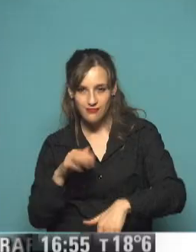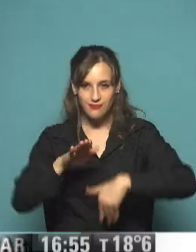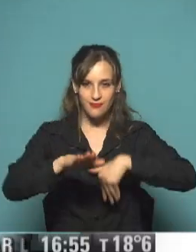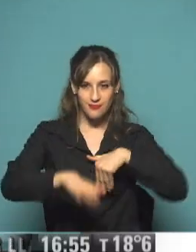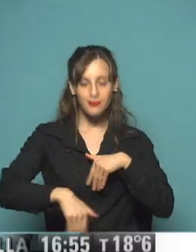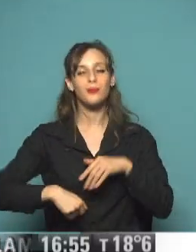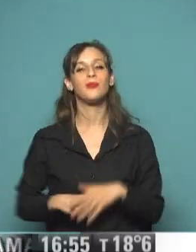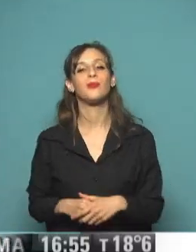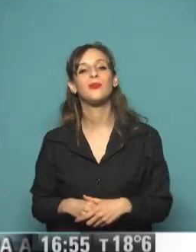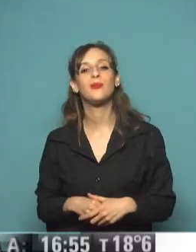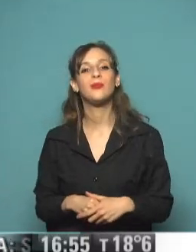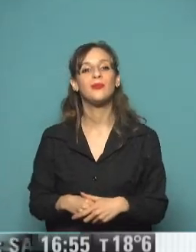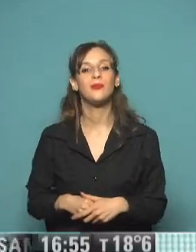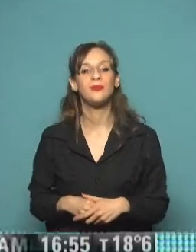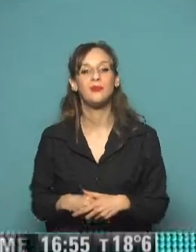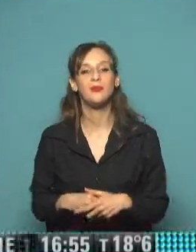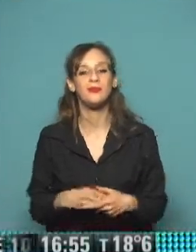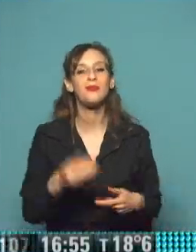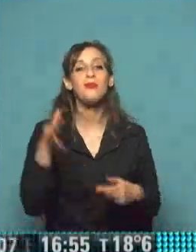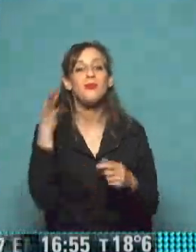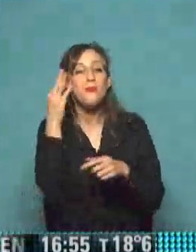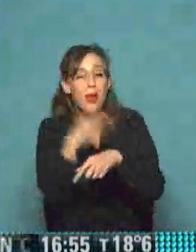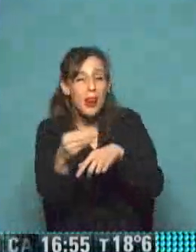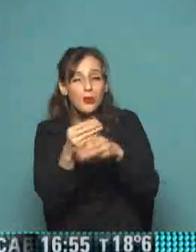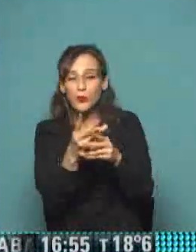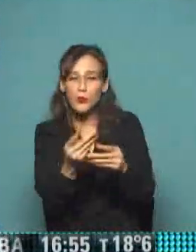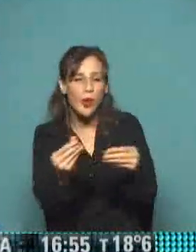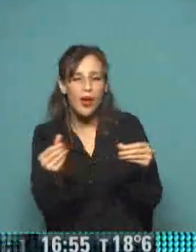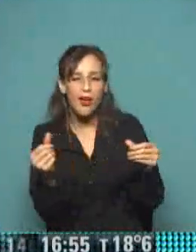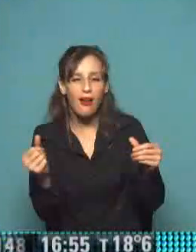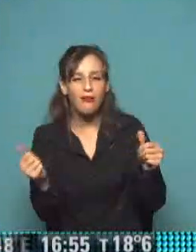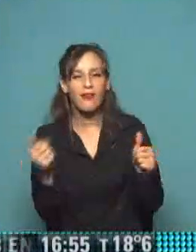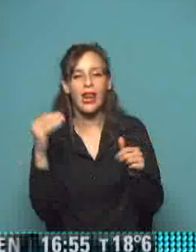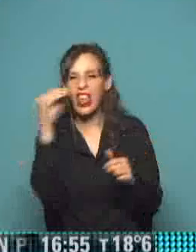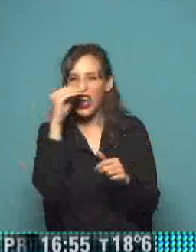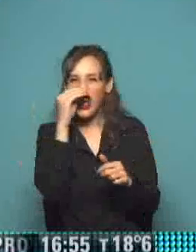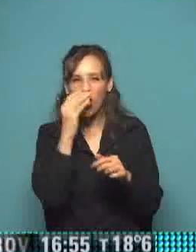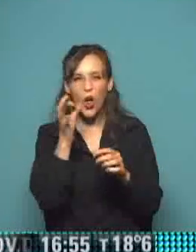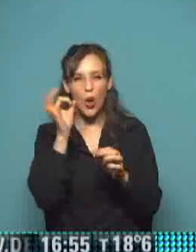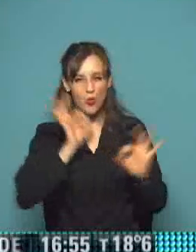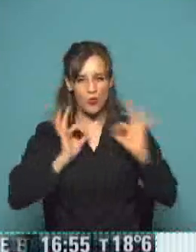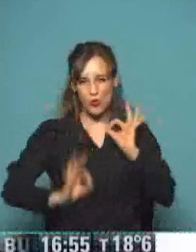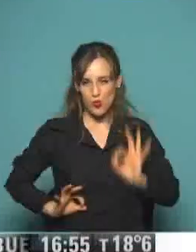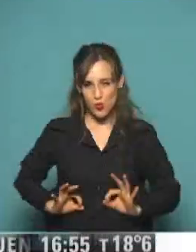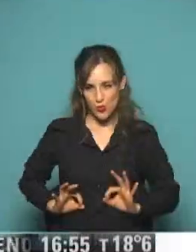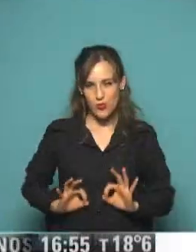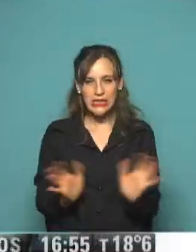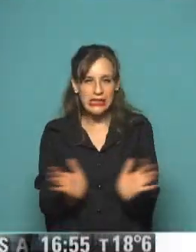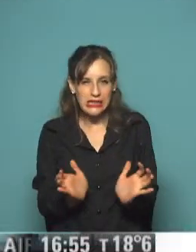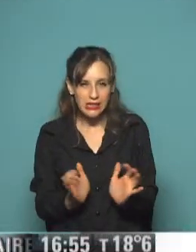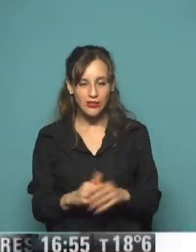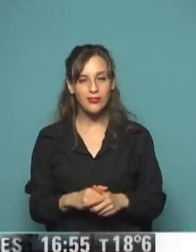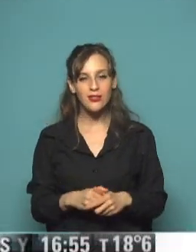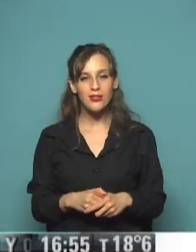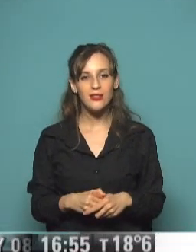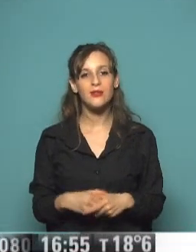gatito siempre está. Piel muy suave, manchas negras, tan chiquito y tan audaz.